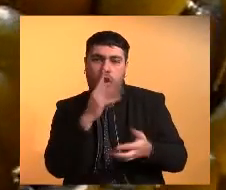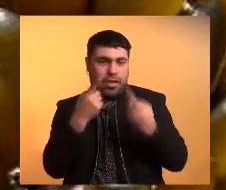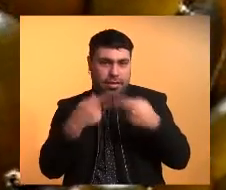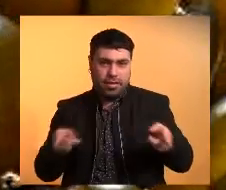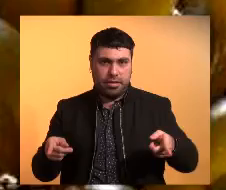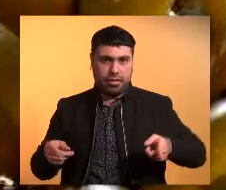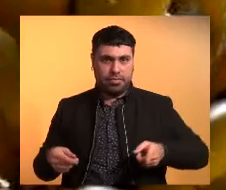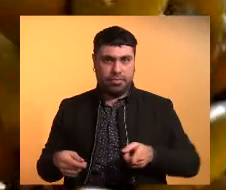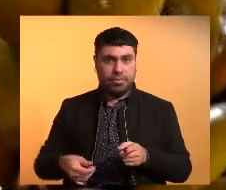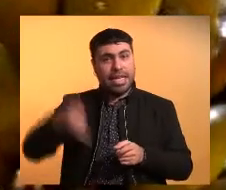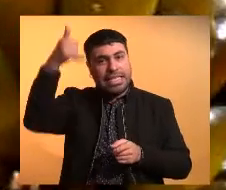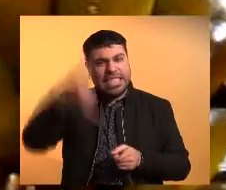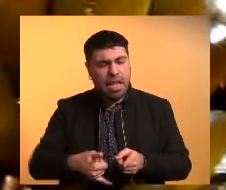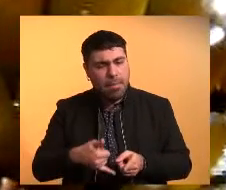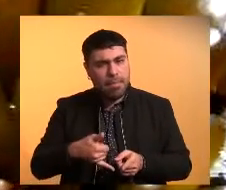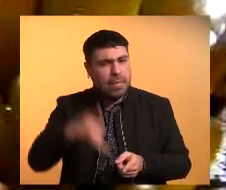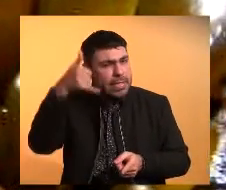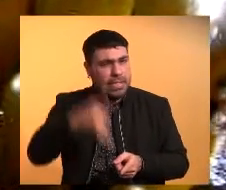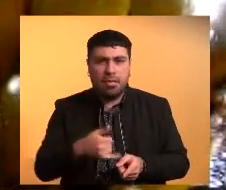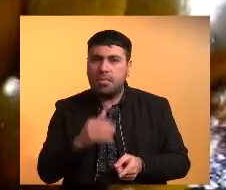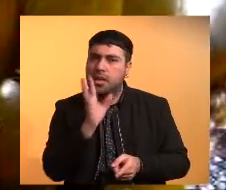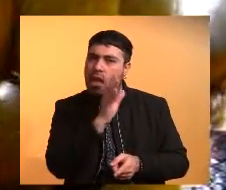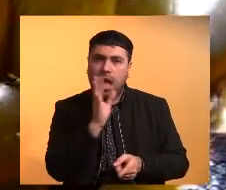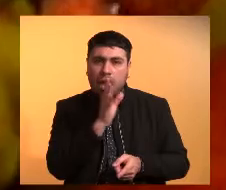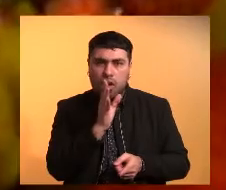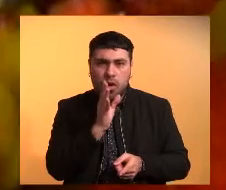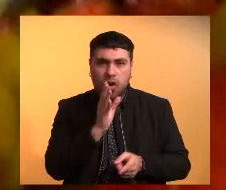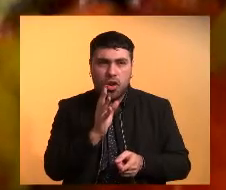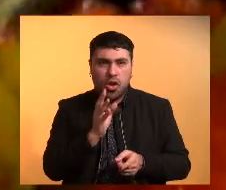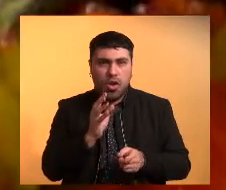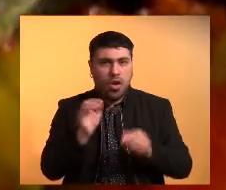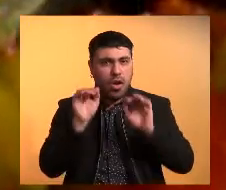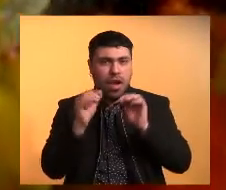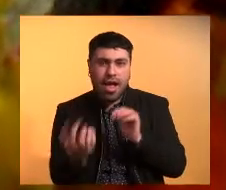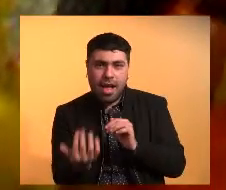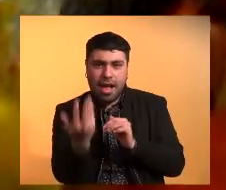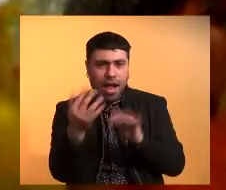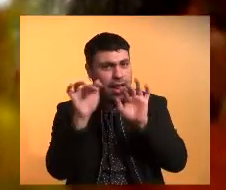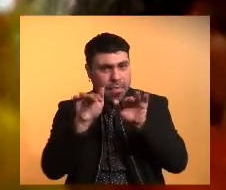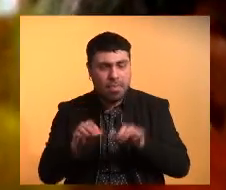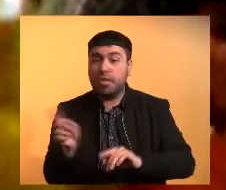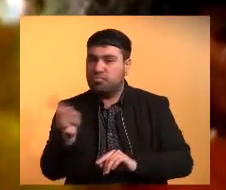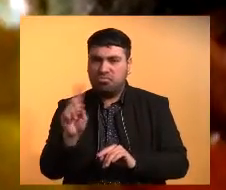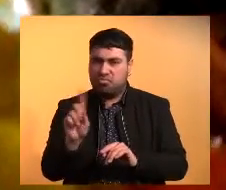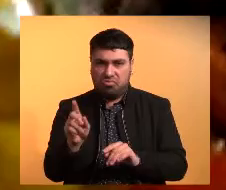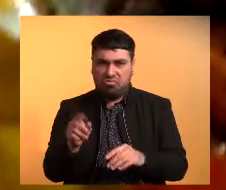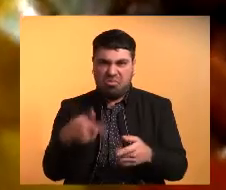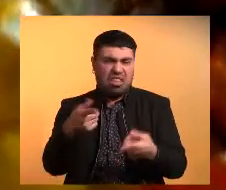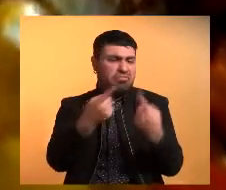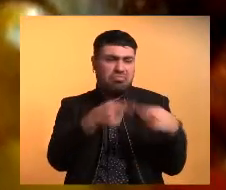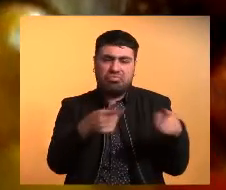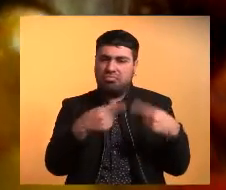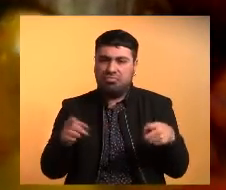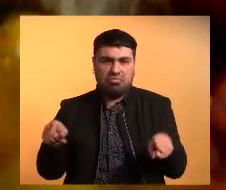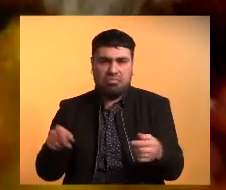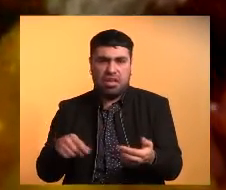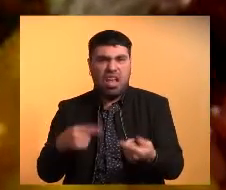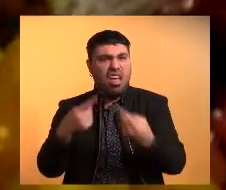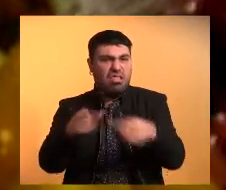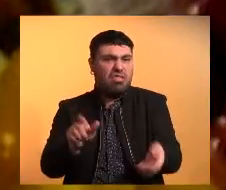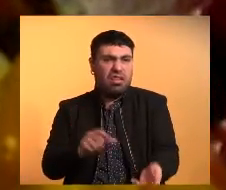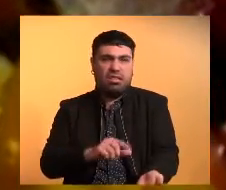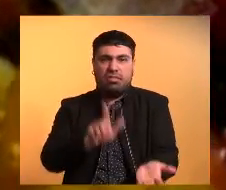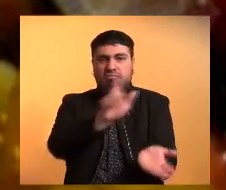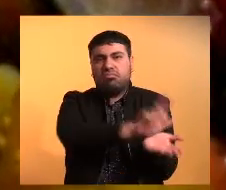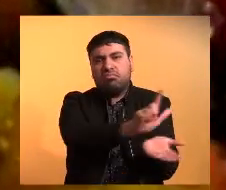rojo, y eso va variando, también va dependiendo de algunos ajustes pigmentarios que van realizando las algas dependiendo de la zona, si están más arriba,